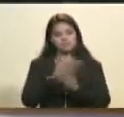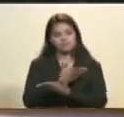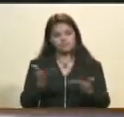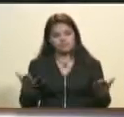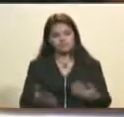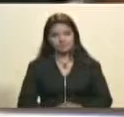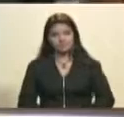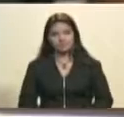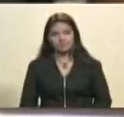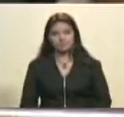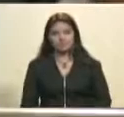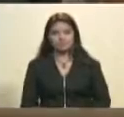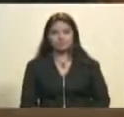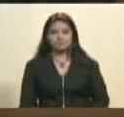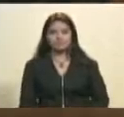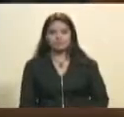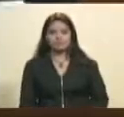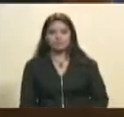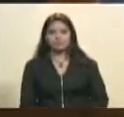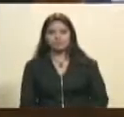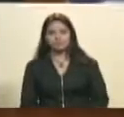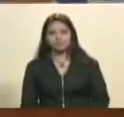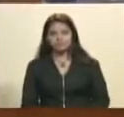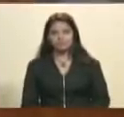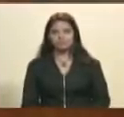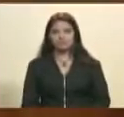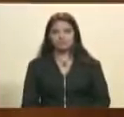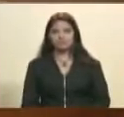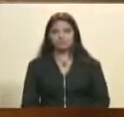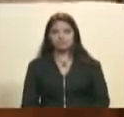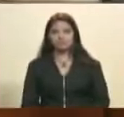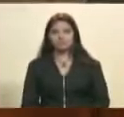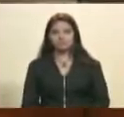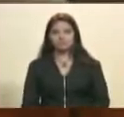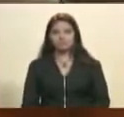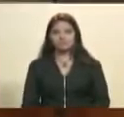Gracias por acompañarnos. Se retira la dirección.